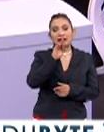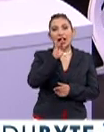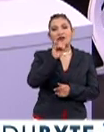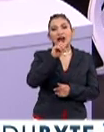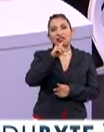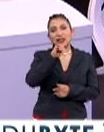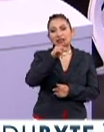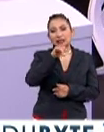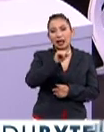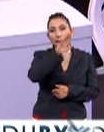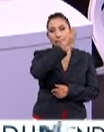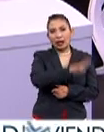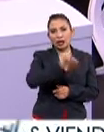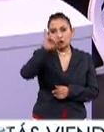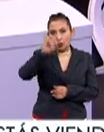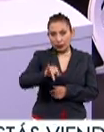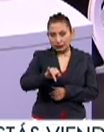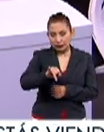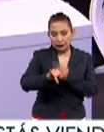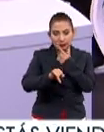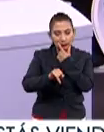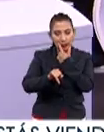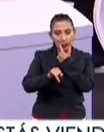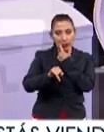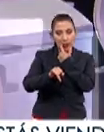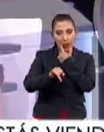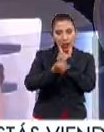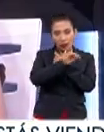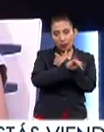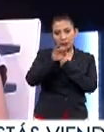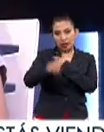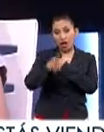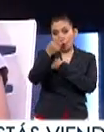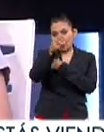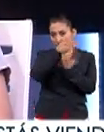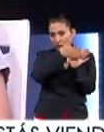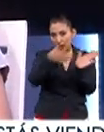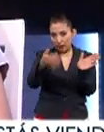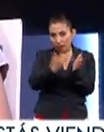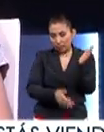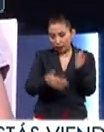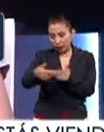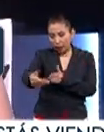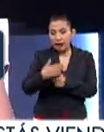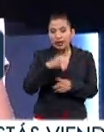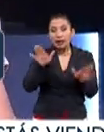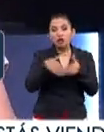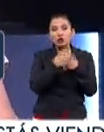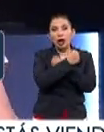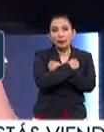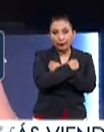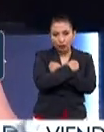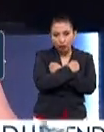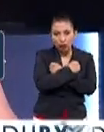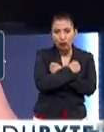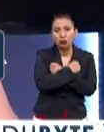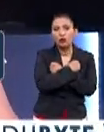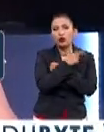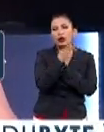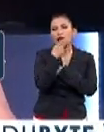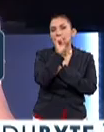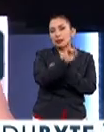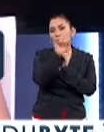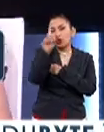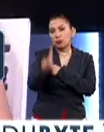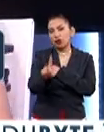Escafandrista va a estar miércoles y jueves, los miércoles y jueves de noviembre, los que quedan. Y Clausura del Amor, estamos